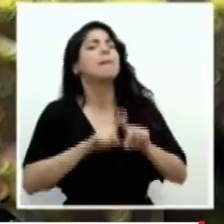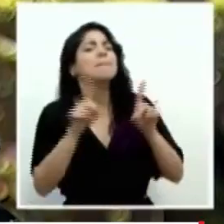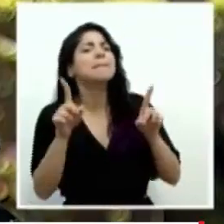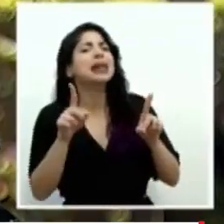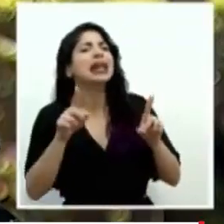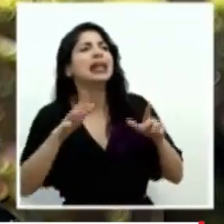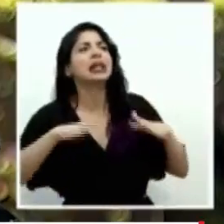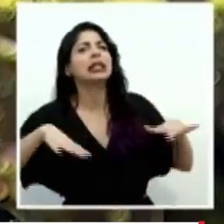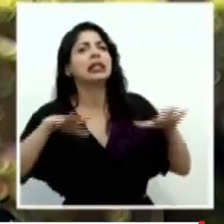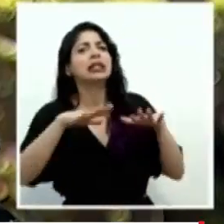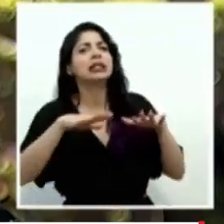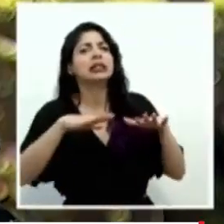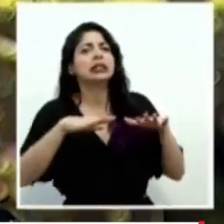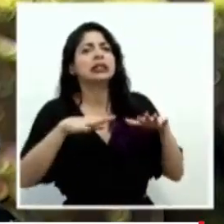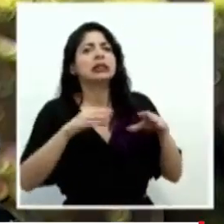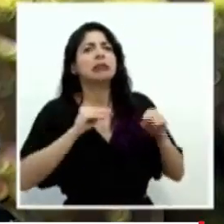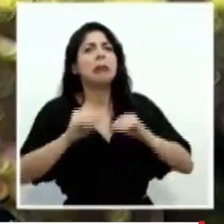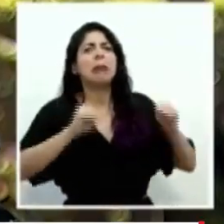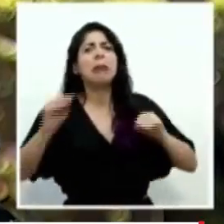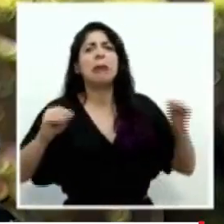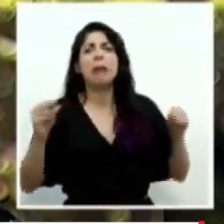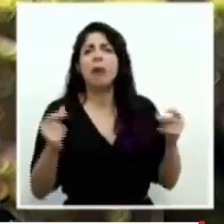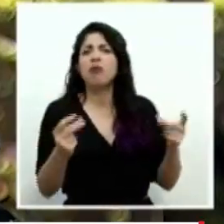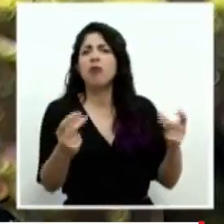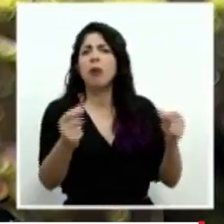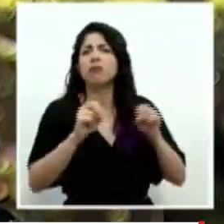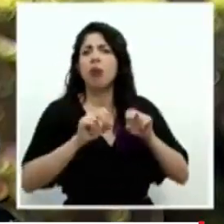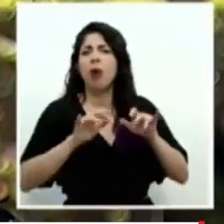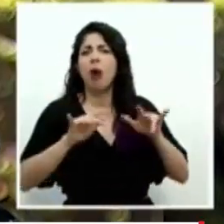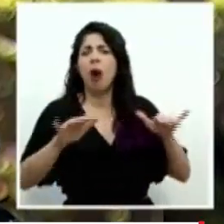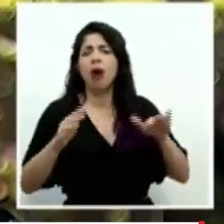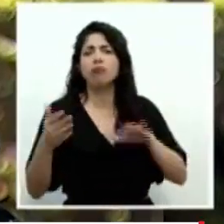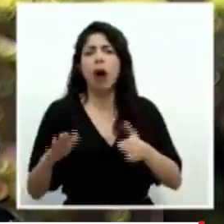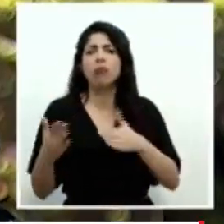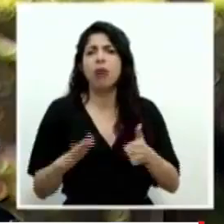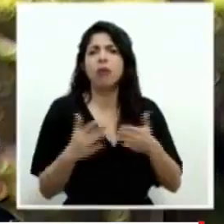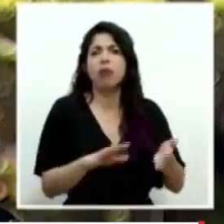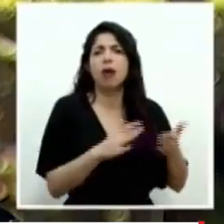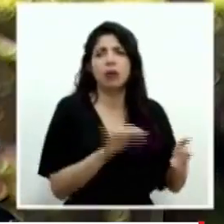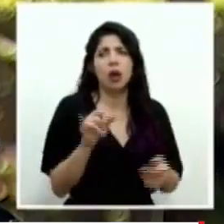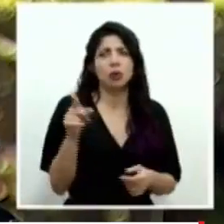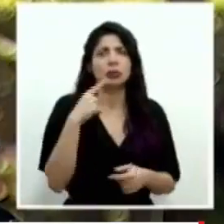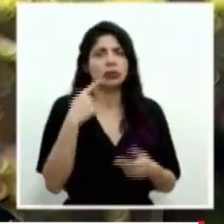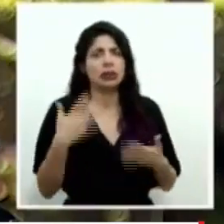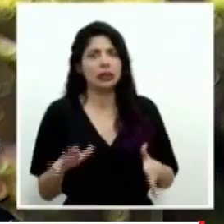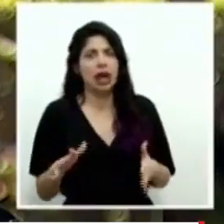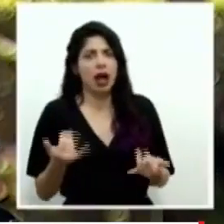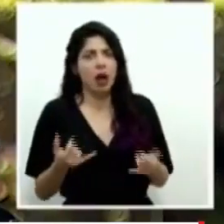bajo un estado de aceleración de contagios y de víctimas mortales como usted acaba de reportar.